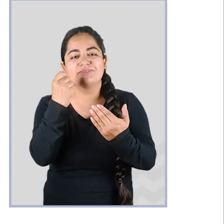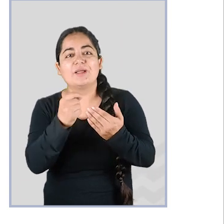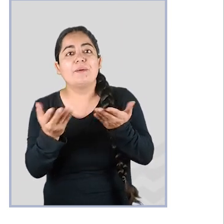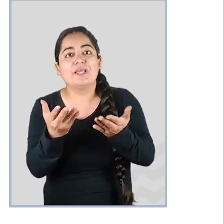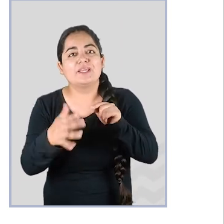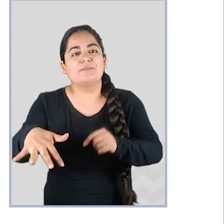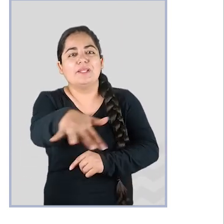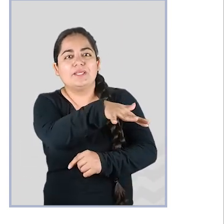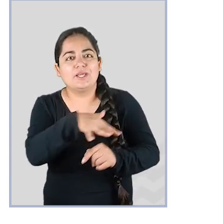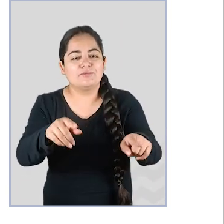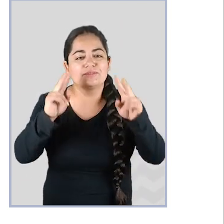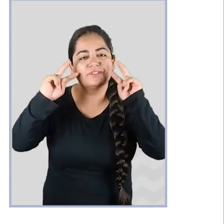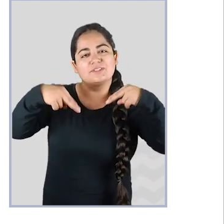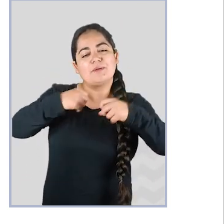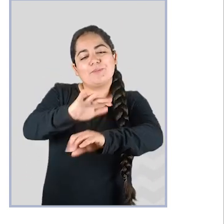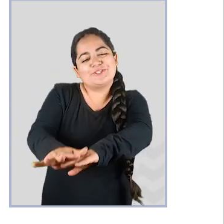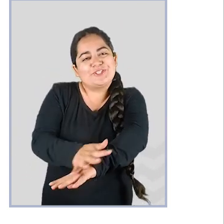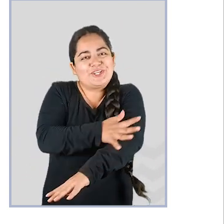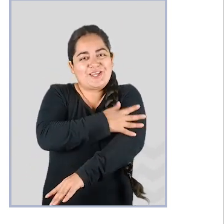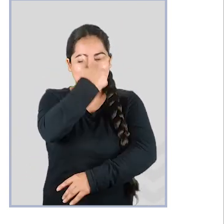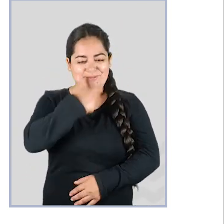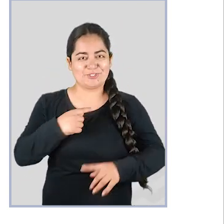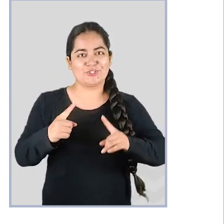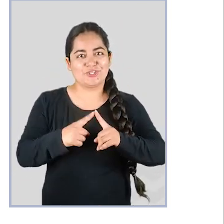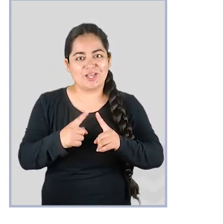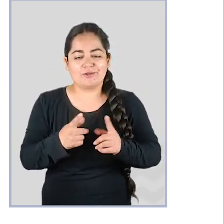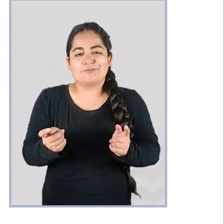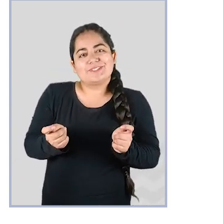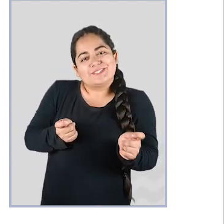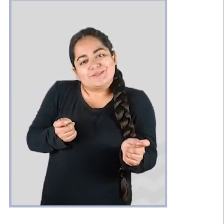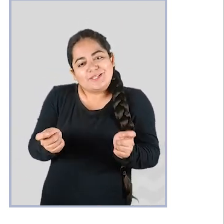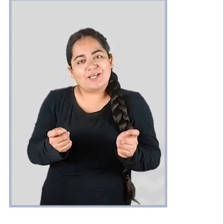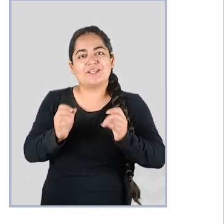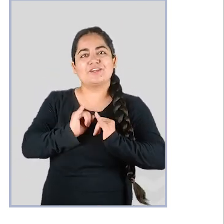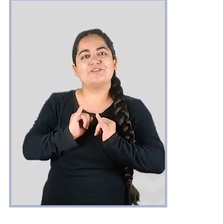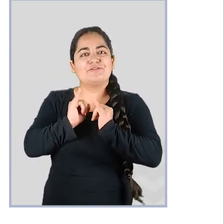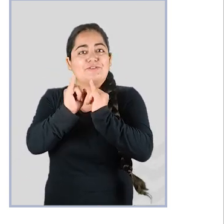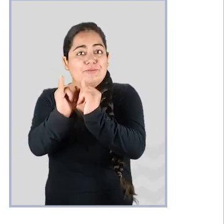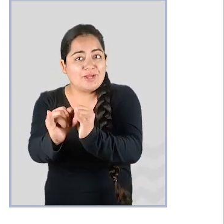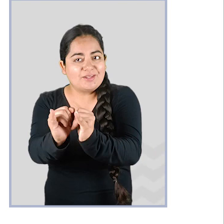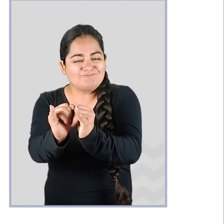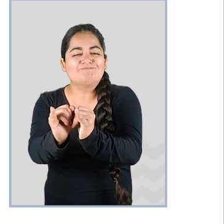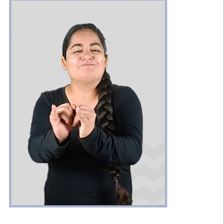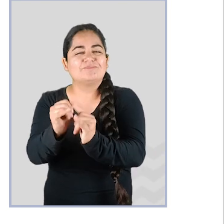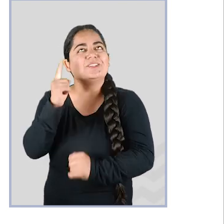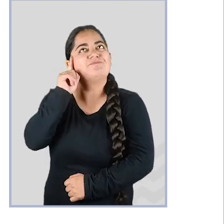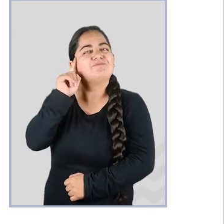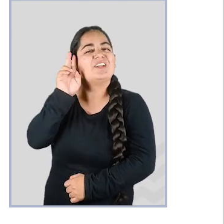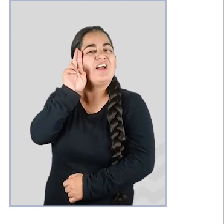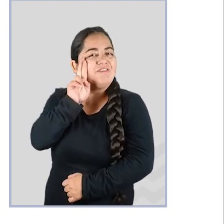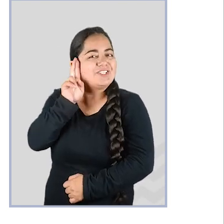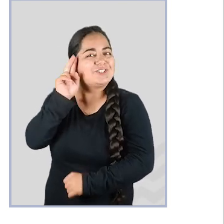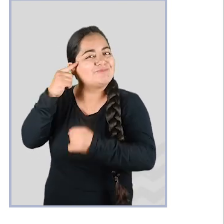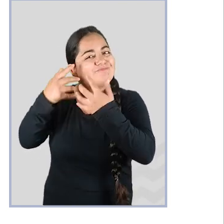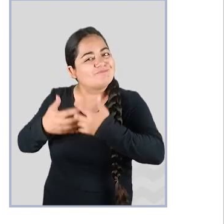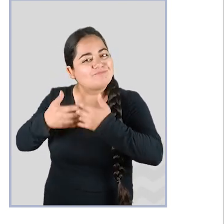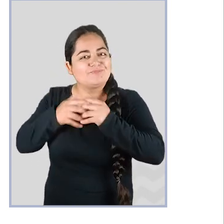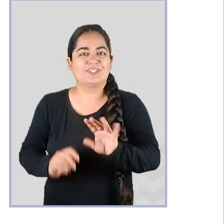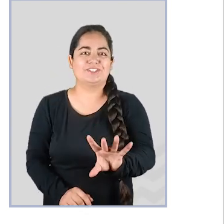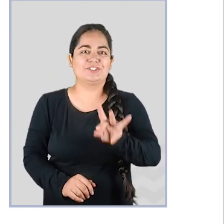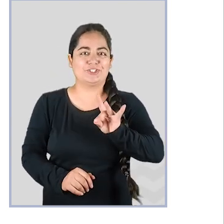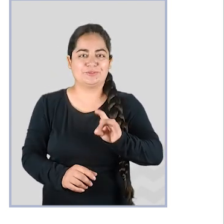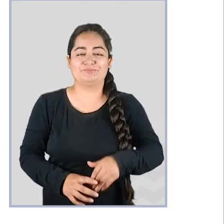de reconocer estados emocionales propios, regularlos, comunicarlos y tomar decisiones reflexivas. El